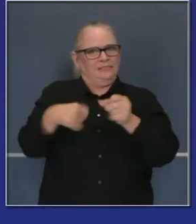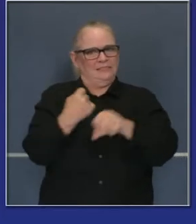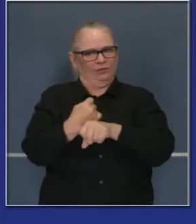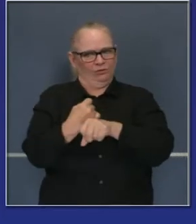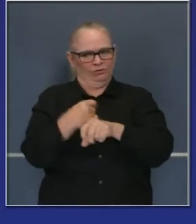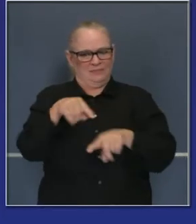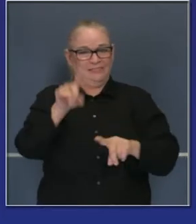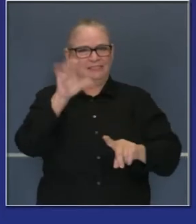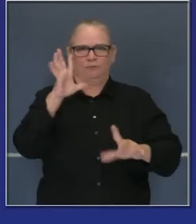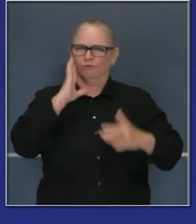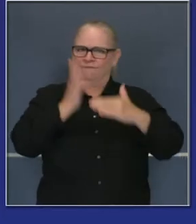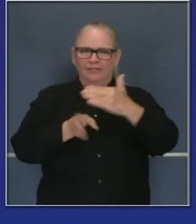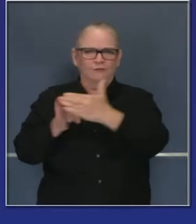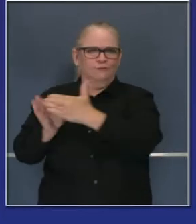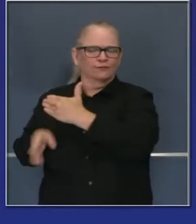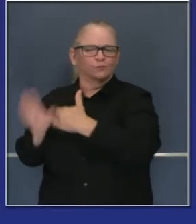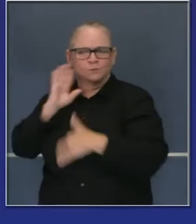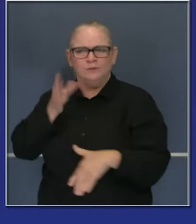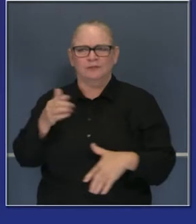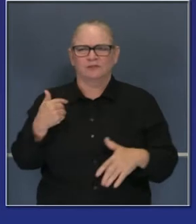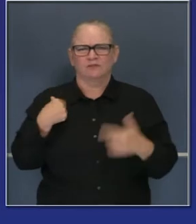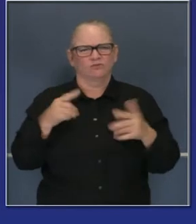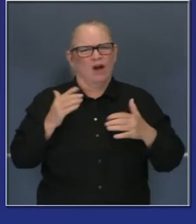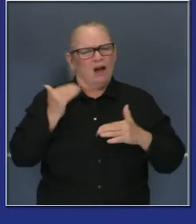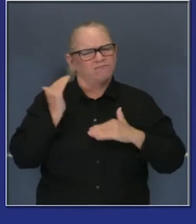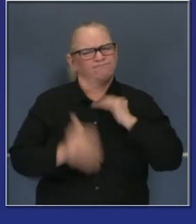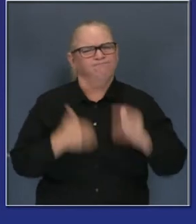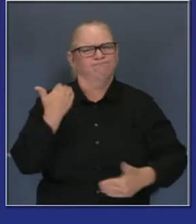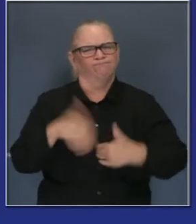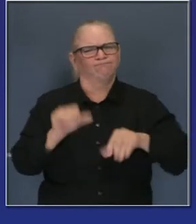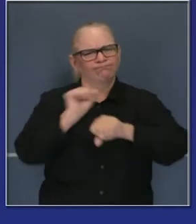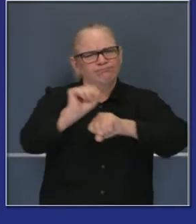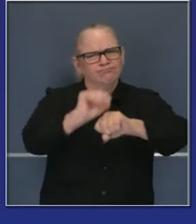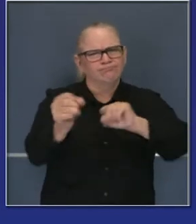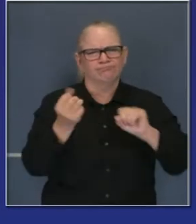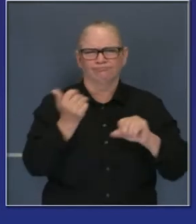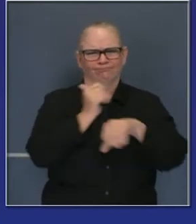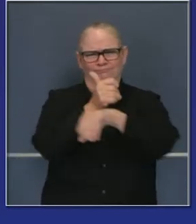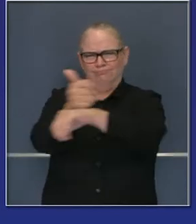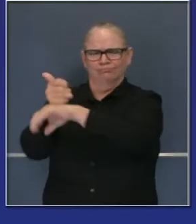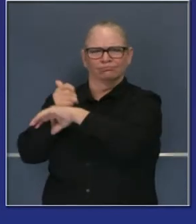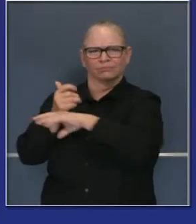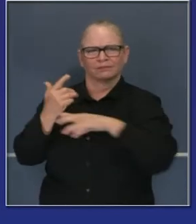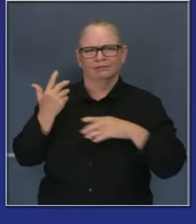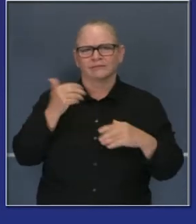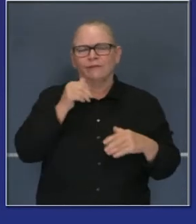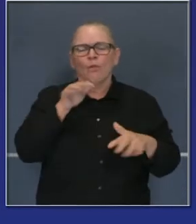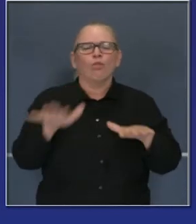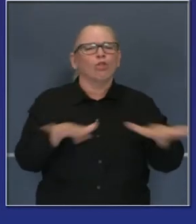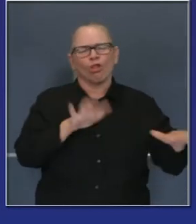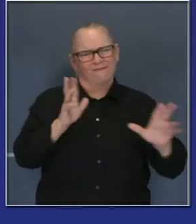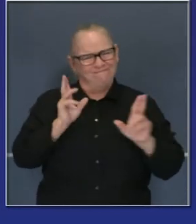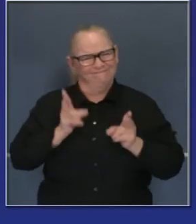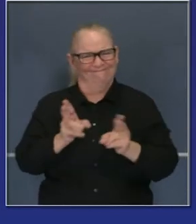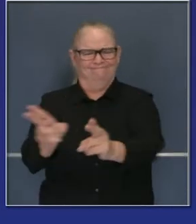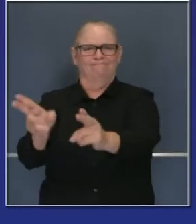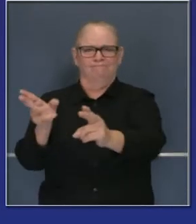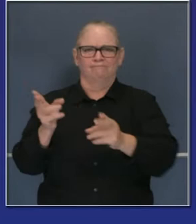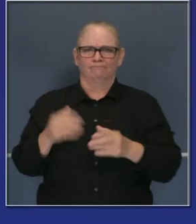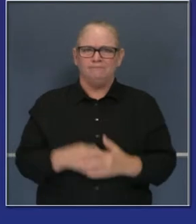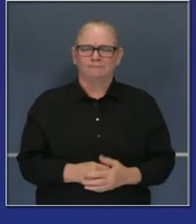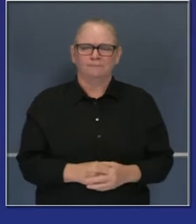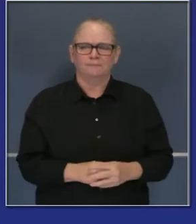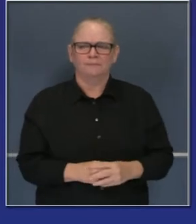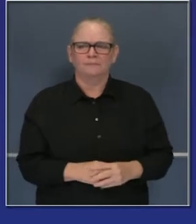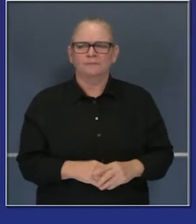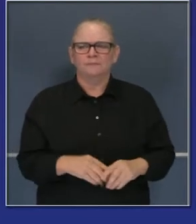calendario y estamos trabajando con agresividad de cirujano en cuanto a estos esfuerzos es